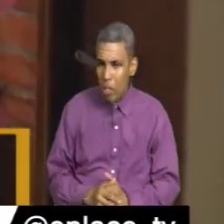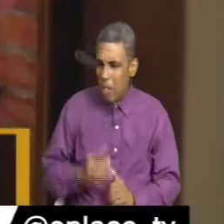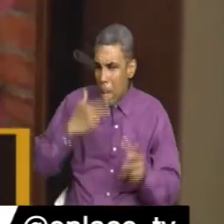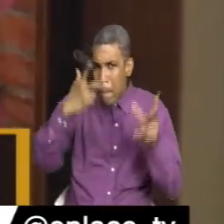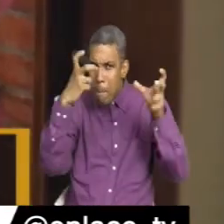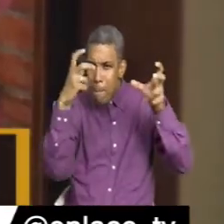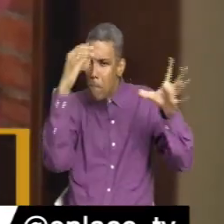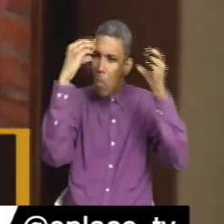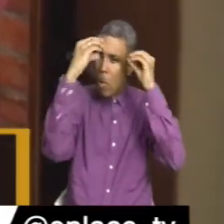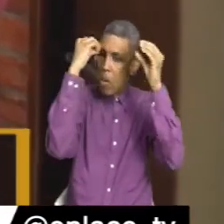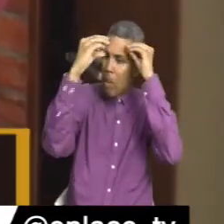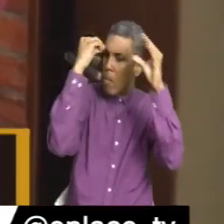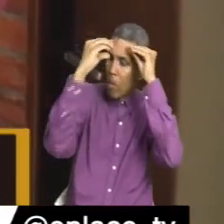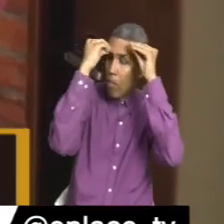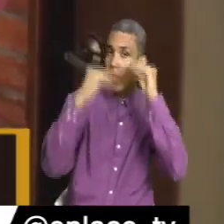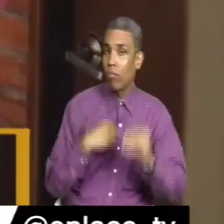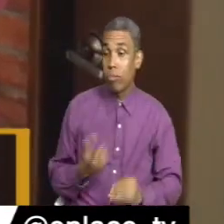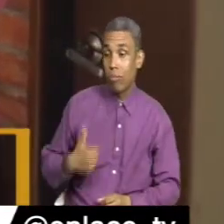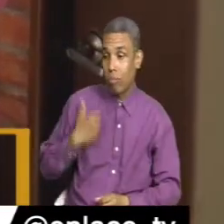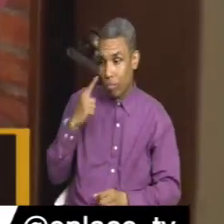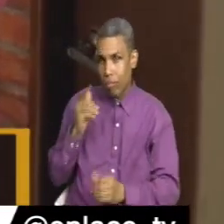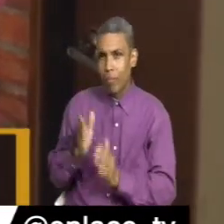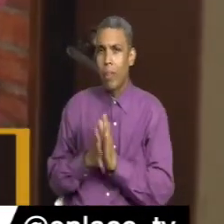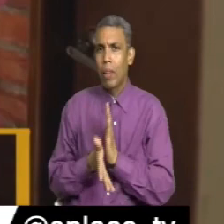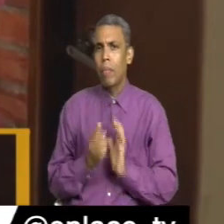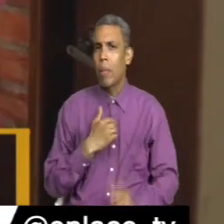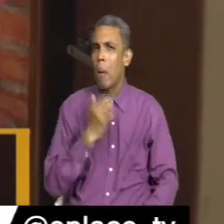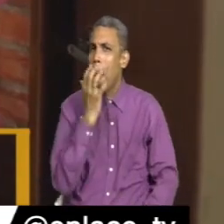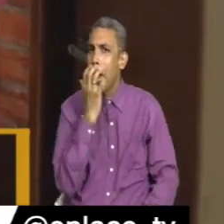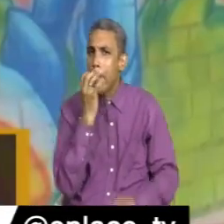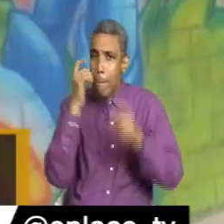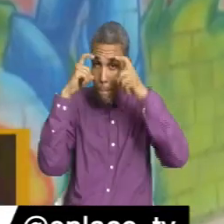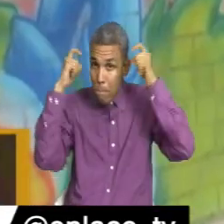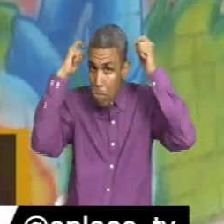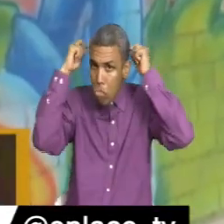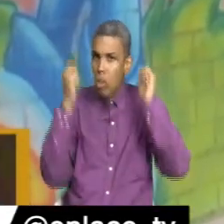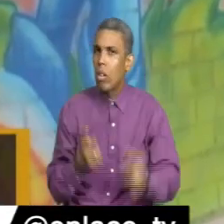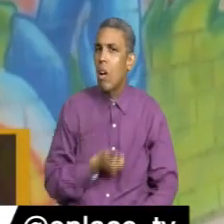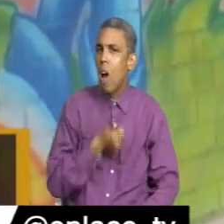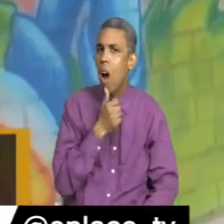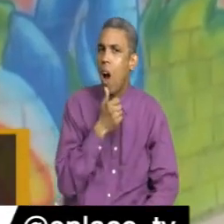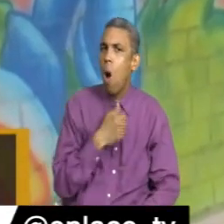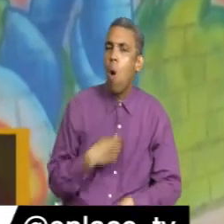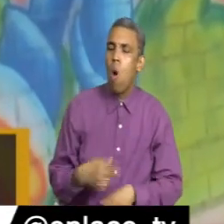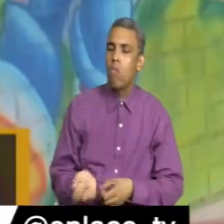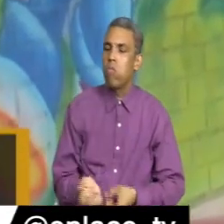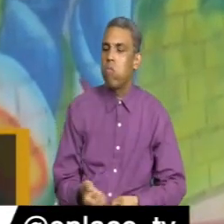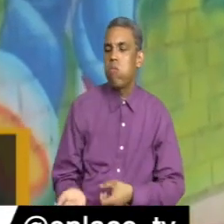el pilar de la exploración del medio. Rufino botó la agua, da perdición